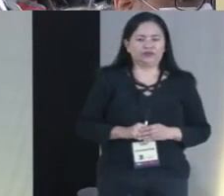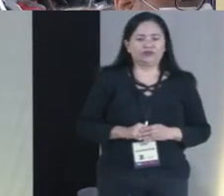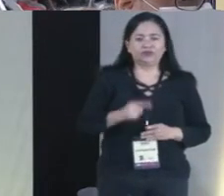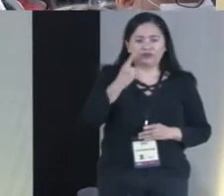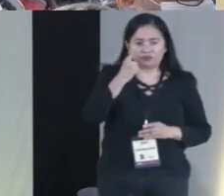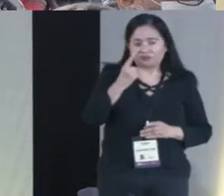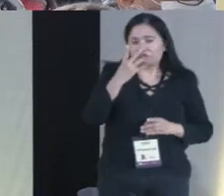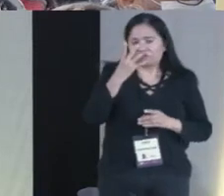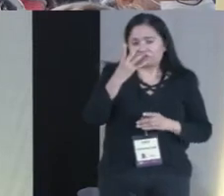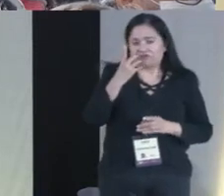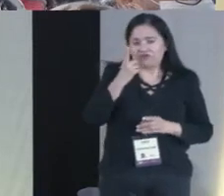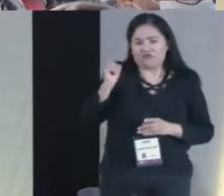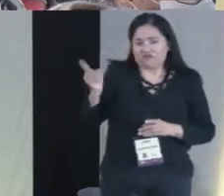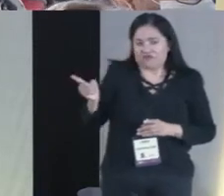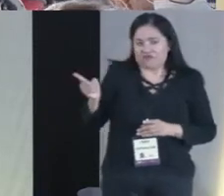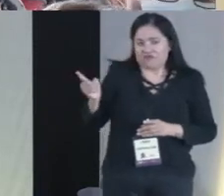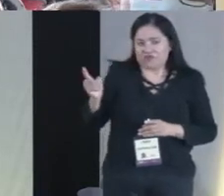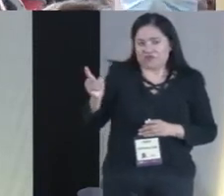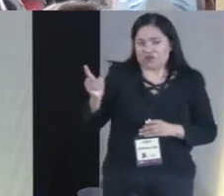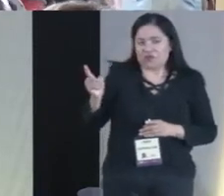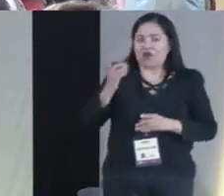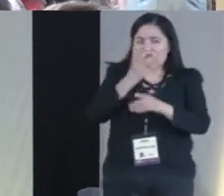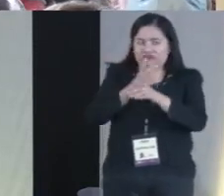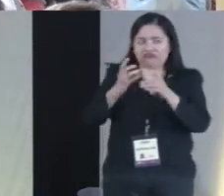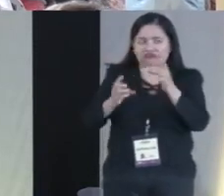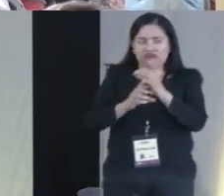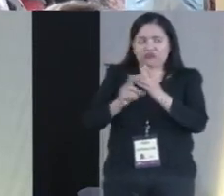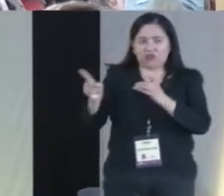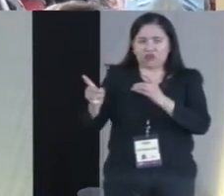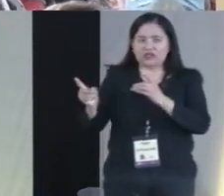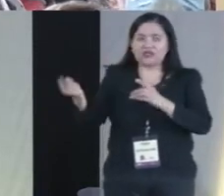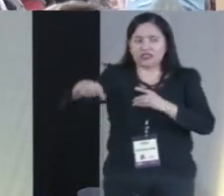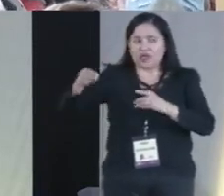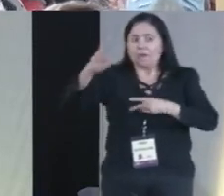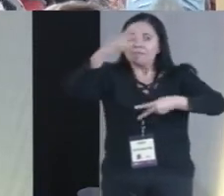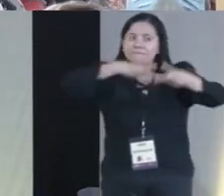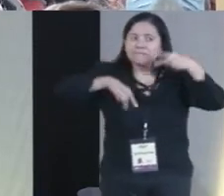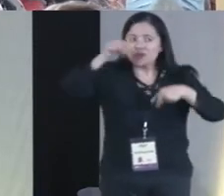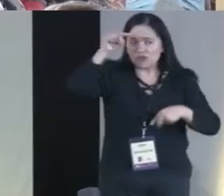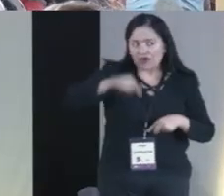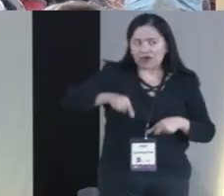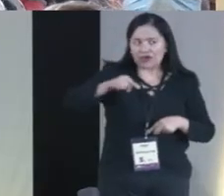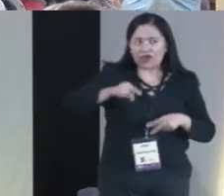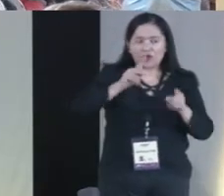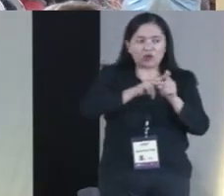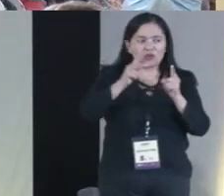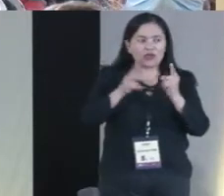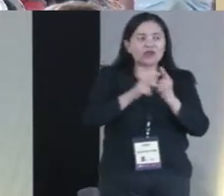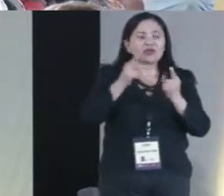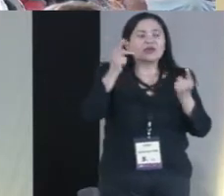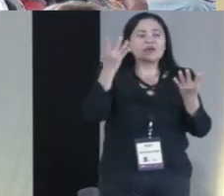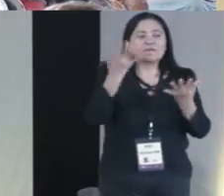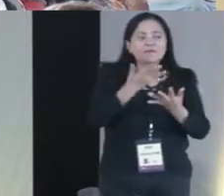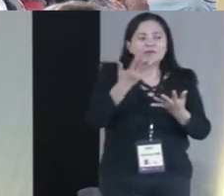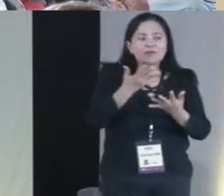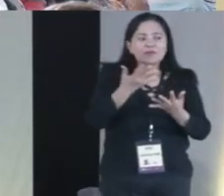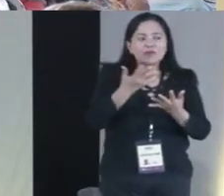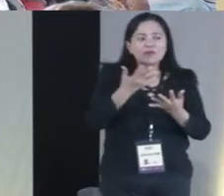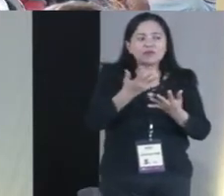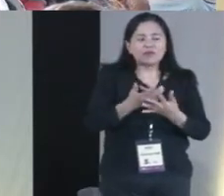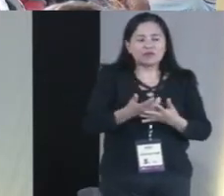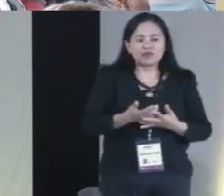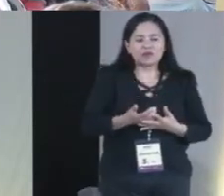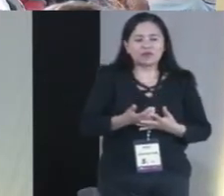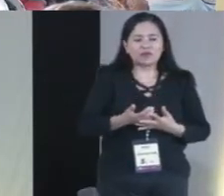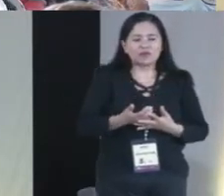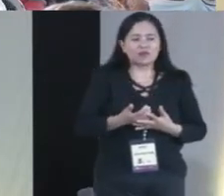las cosas que le debemos a Hernán Cortés es que llegó con sus hombres y empezó a crear. Nosotros,